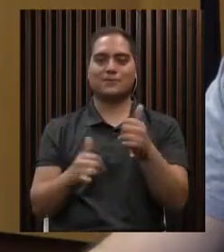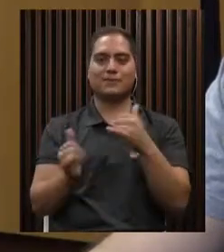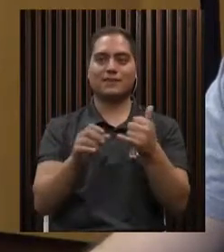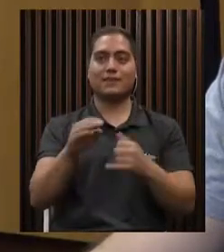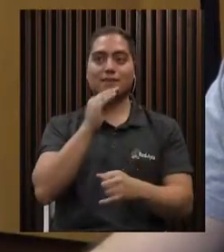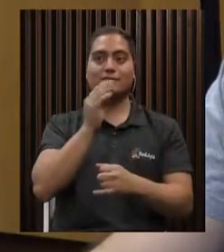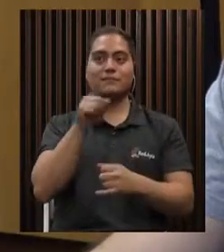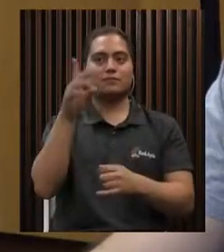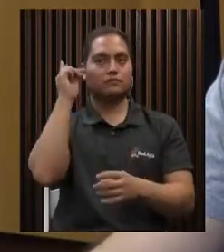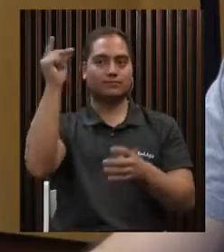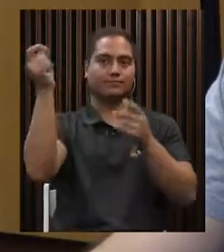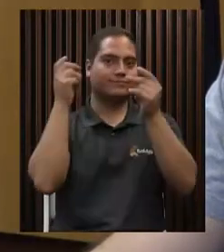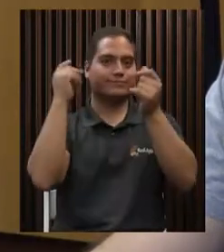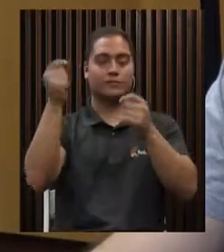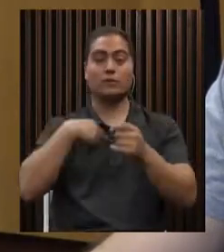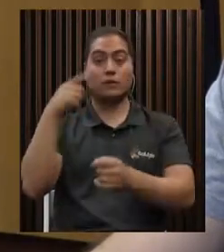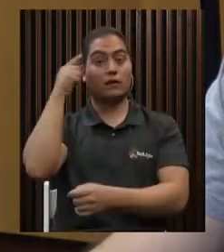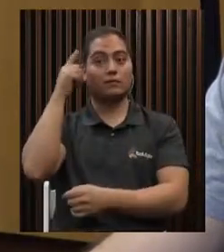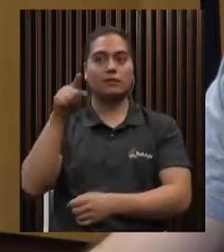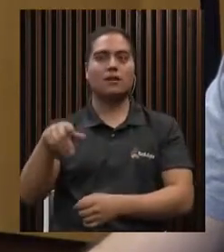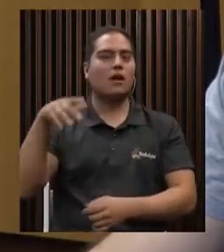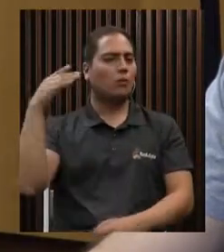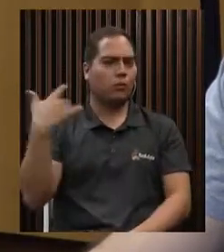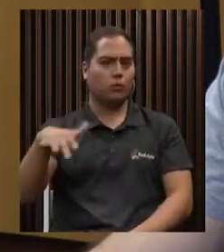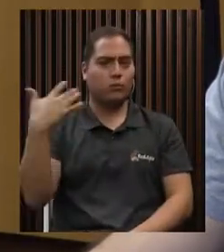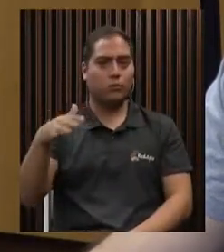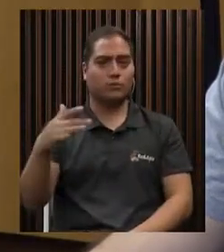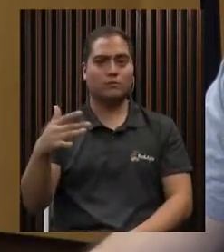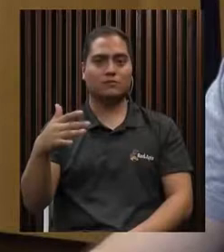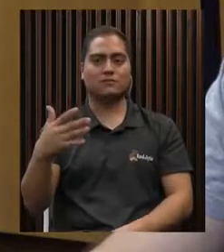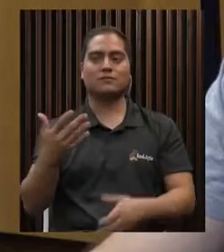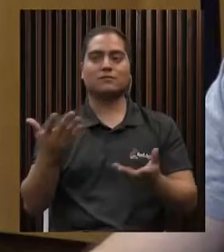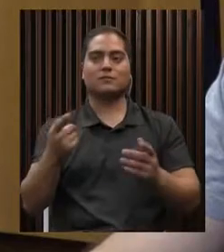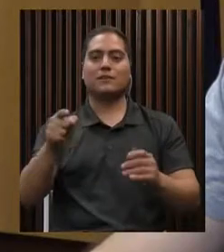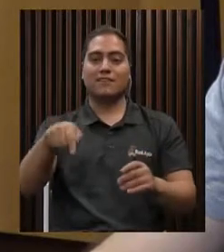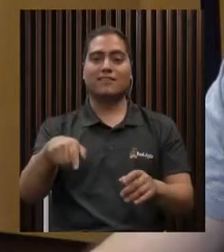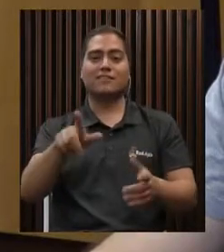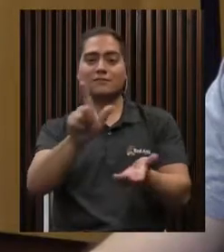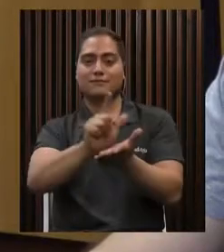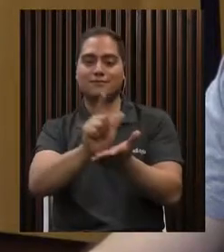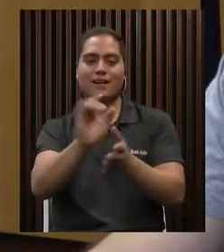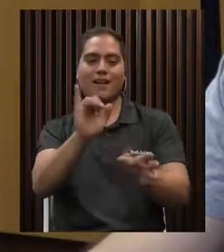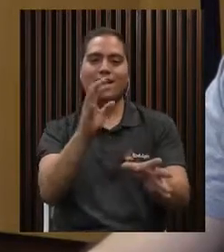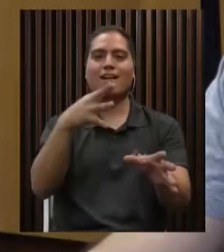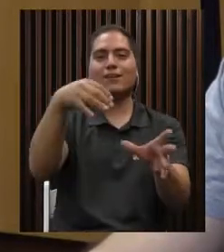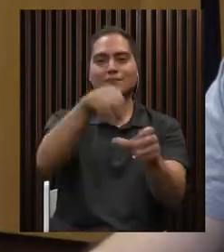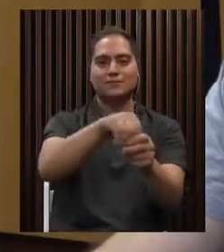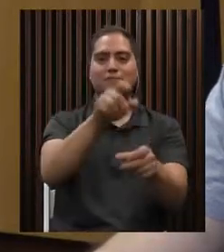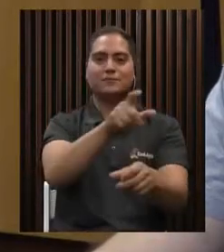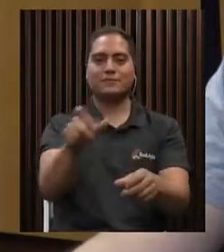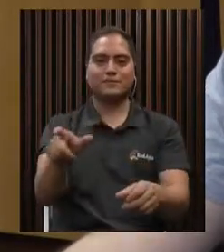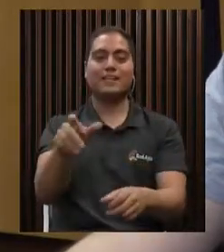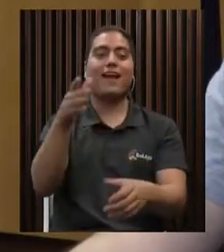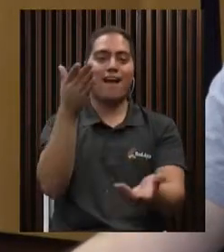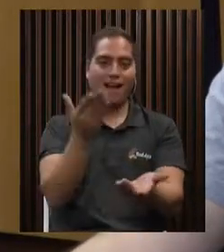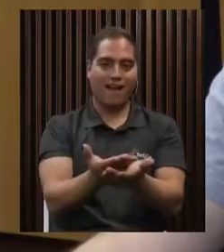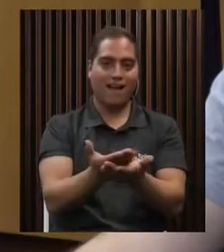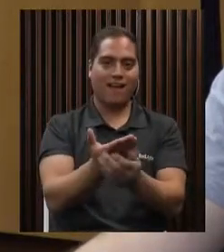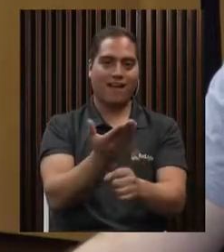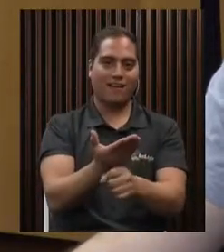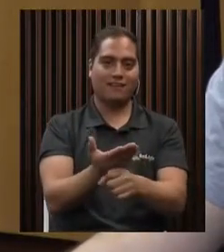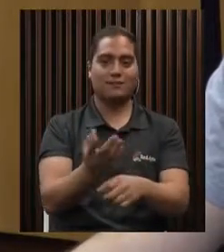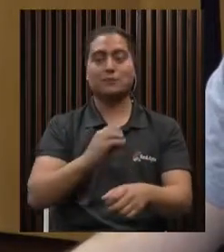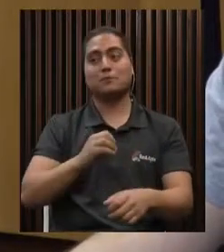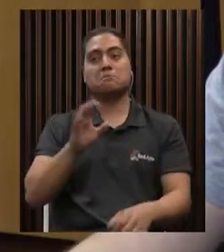importante mencionar que este es un lugar inclusivo para las personas que tienen y no tienen discapacidad, porque